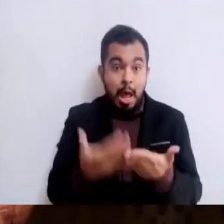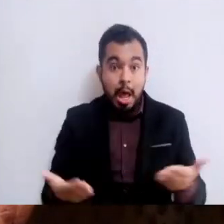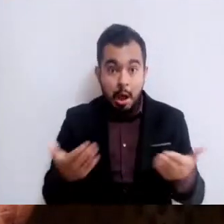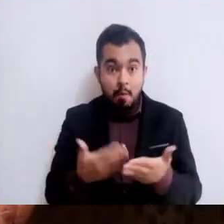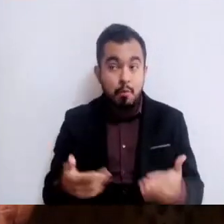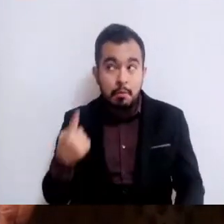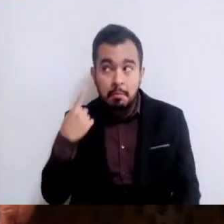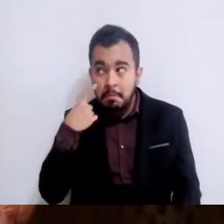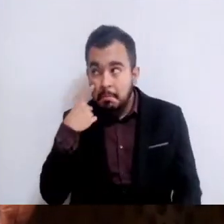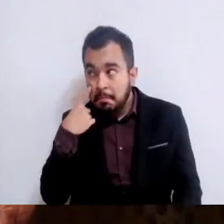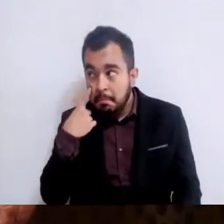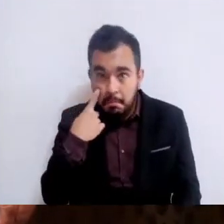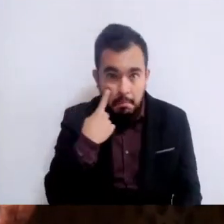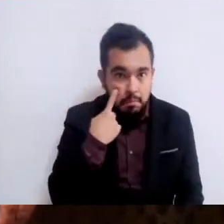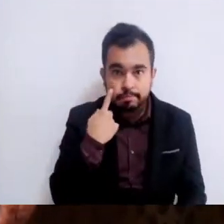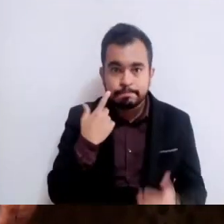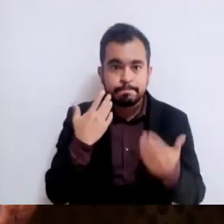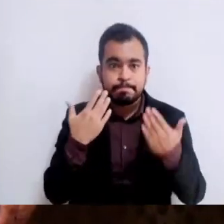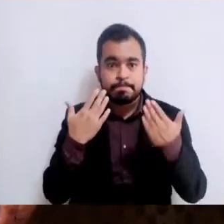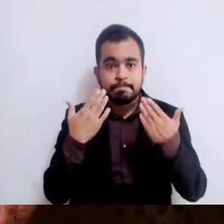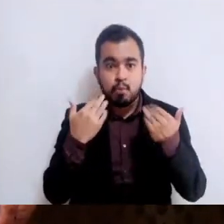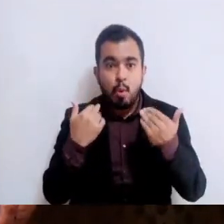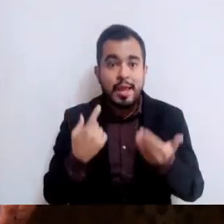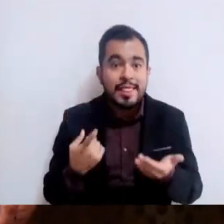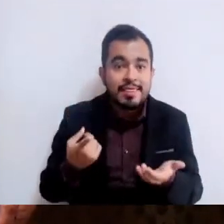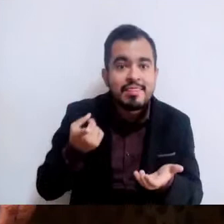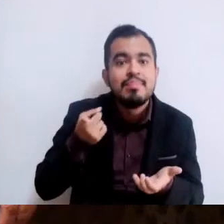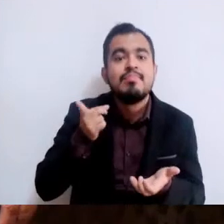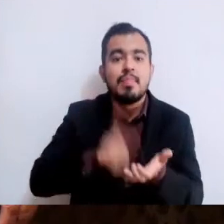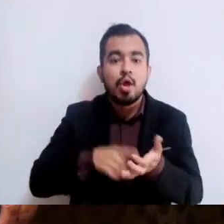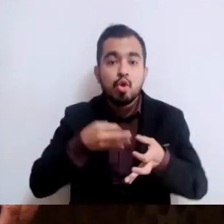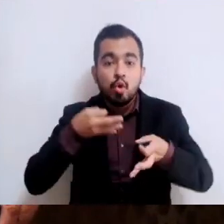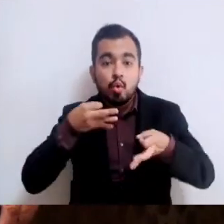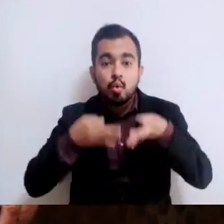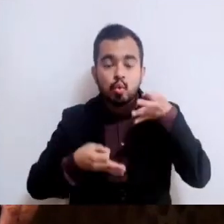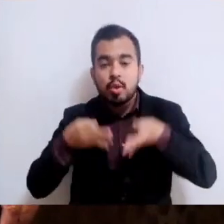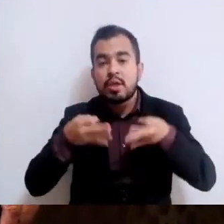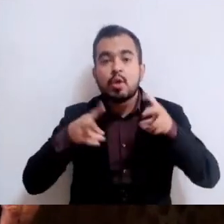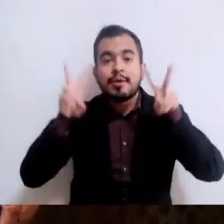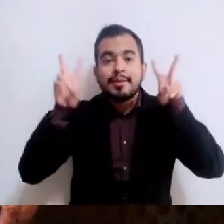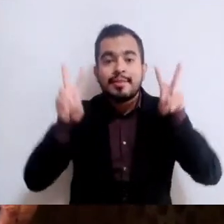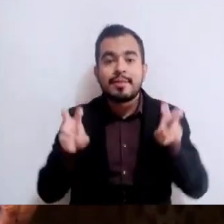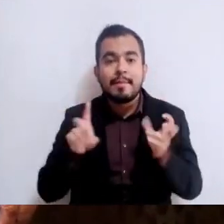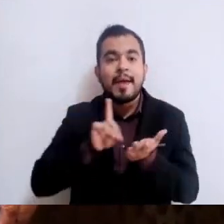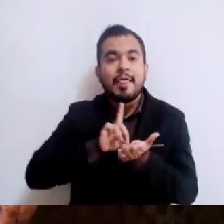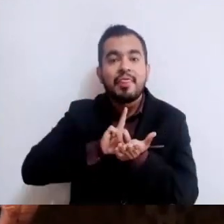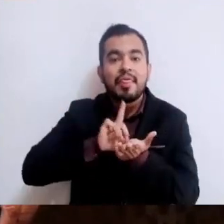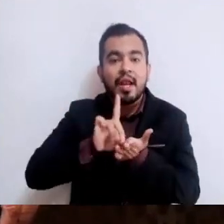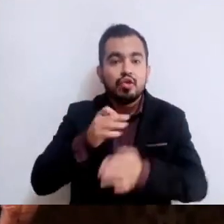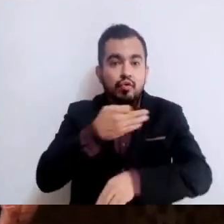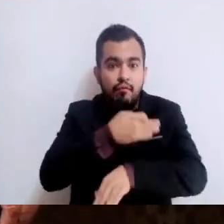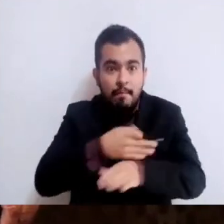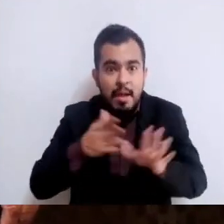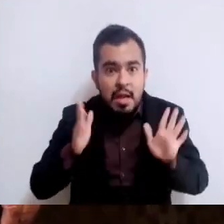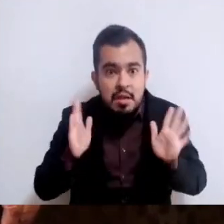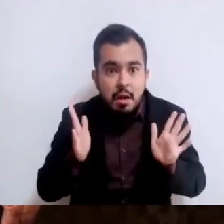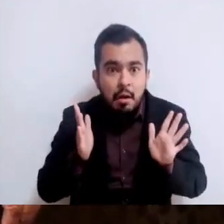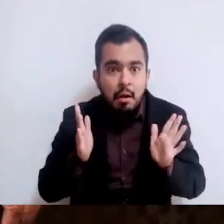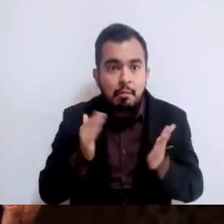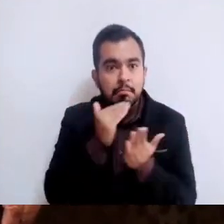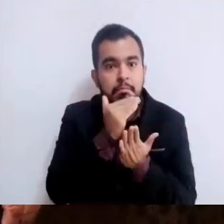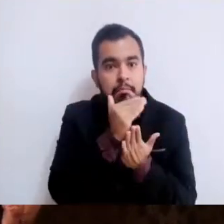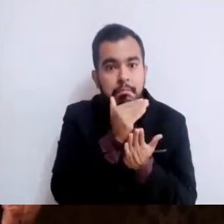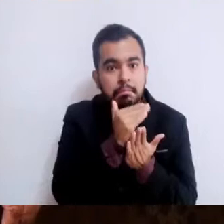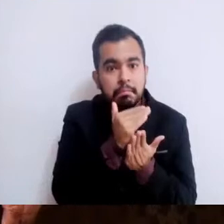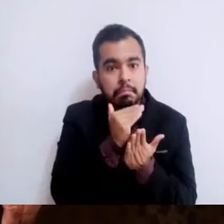existen dentro de nuestro sistema jurídico en materia de derecho de familia disposiciones procedimentales